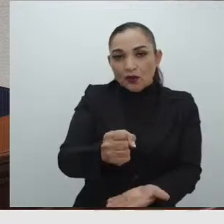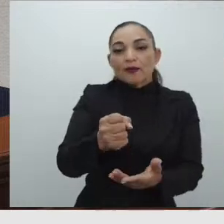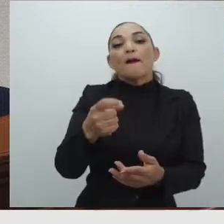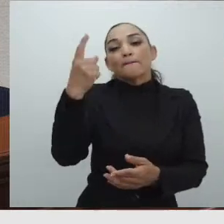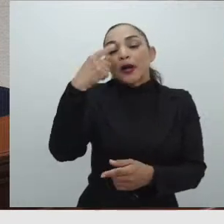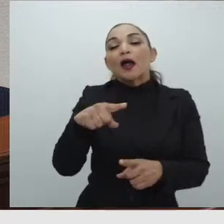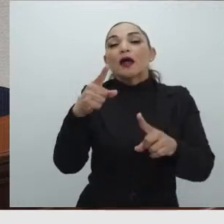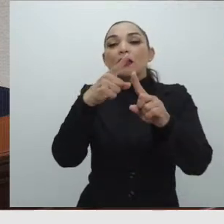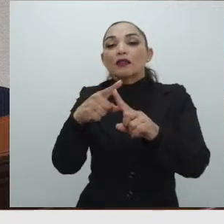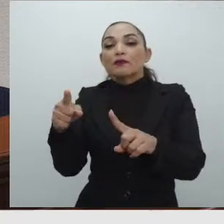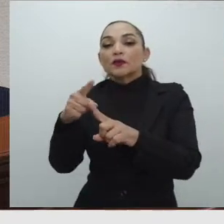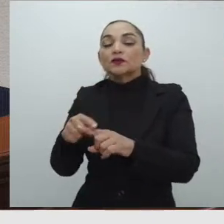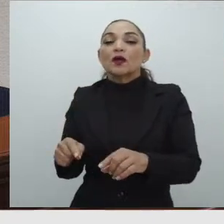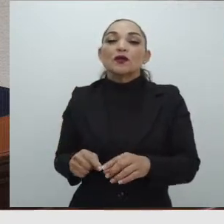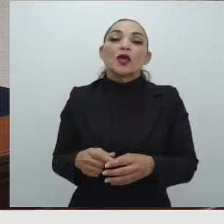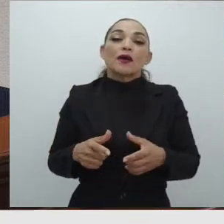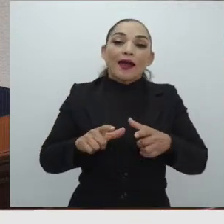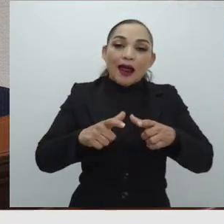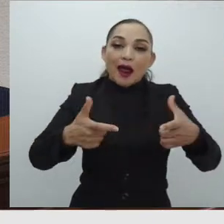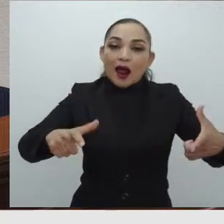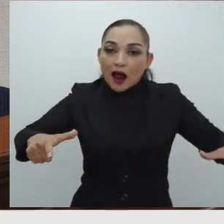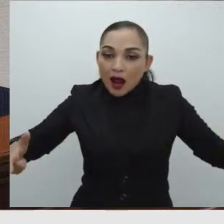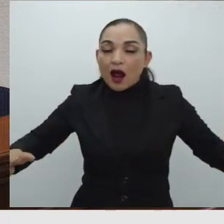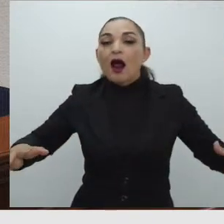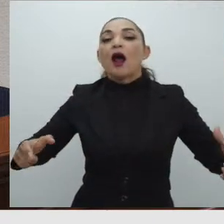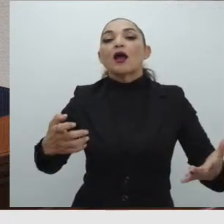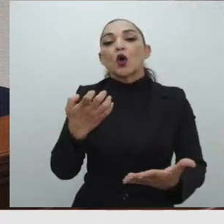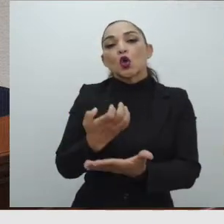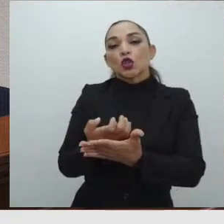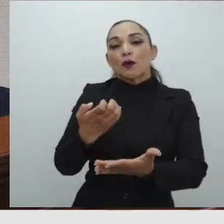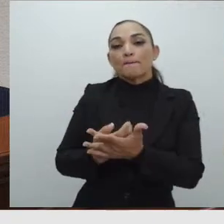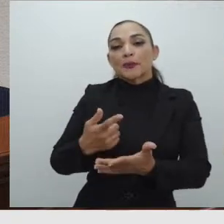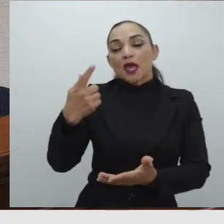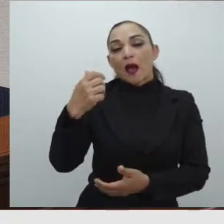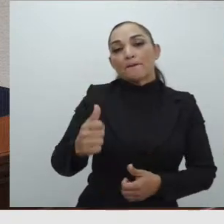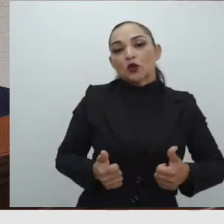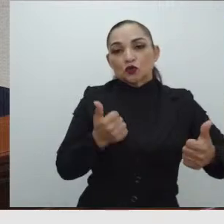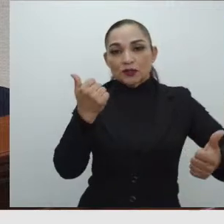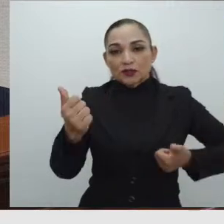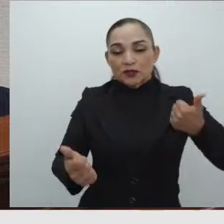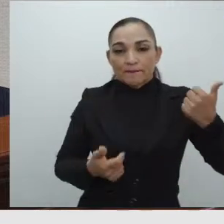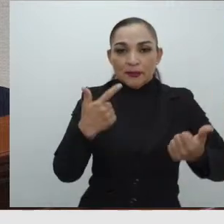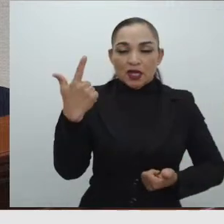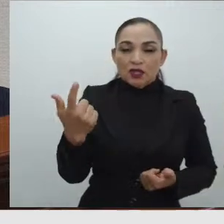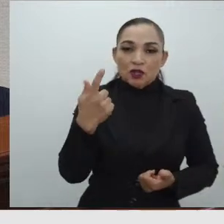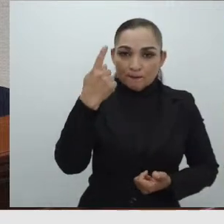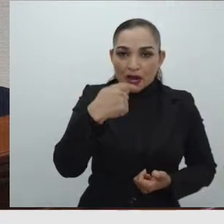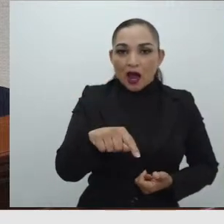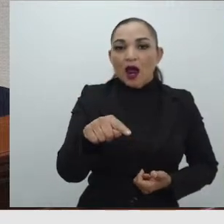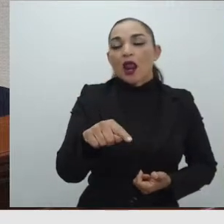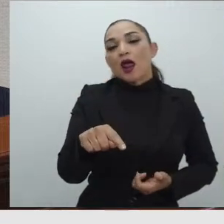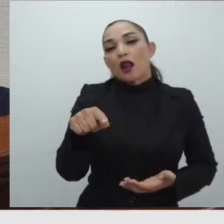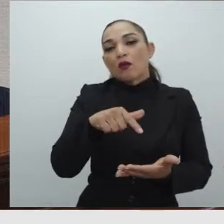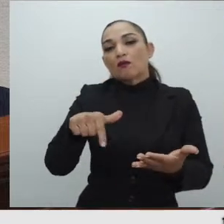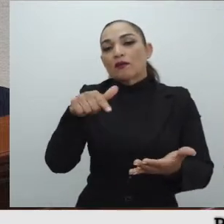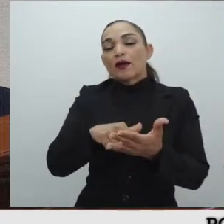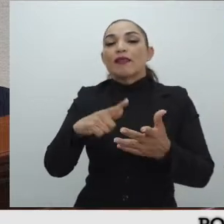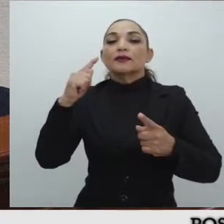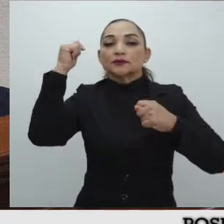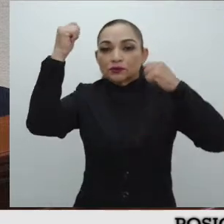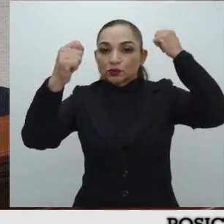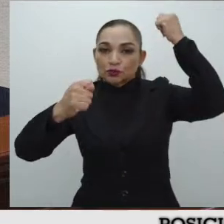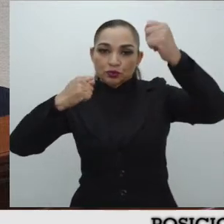diversificar y expandir la economía, aprovechamiento del potencial y atractivo de espacios y destinos